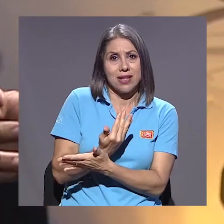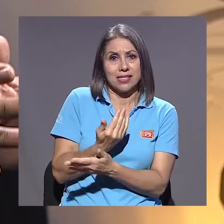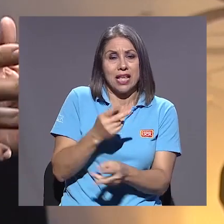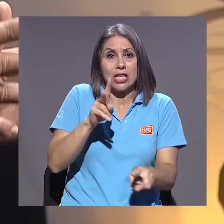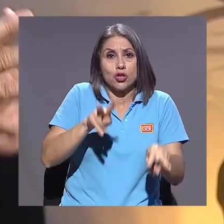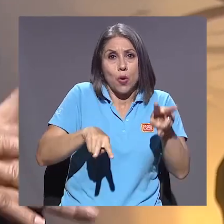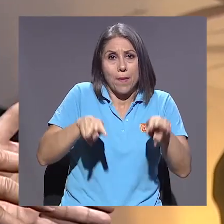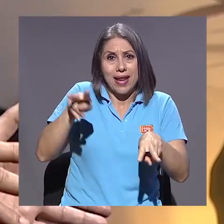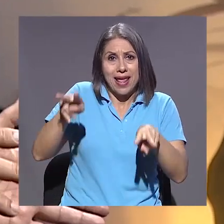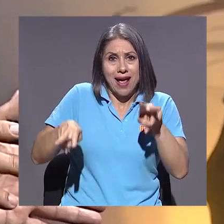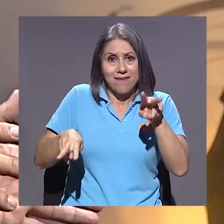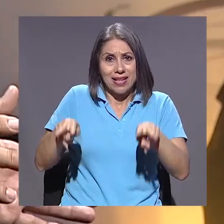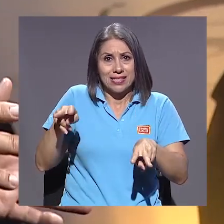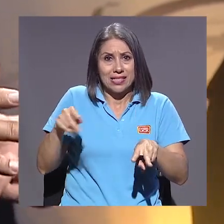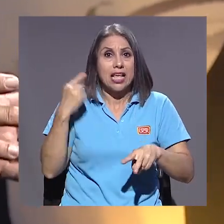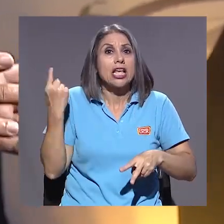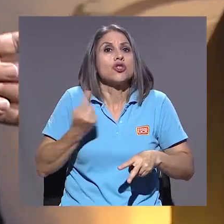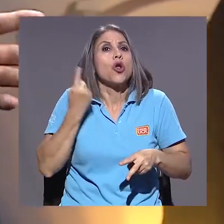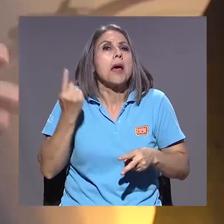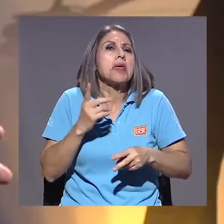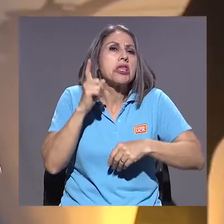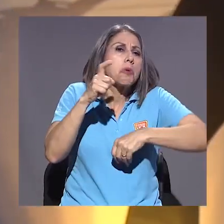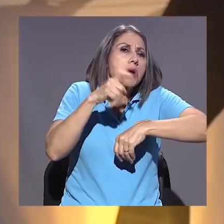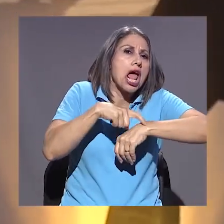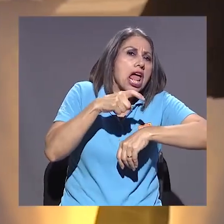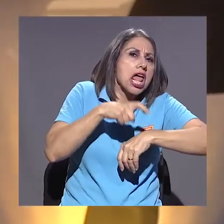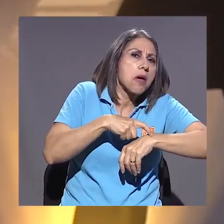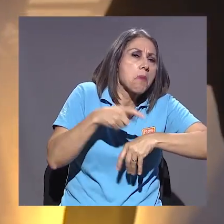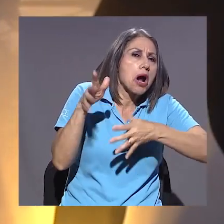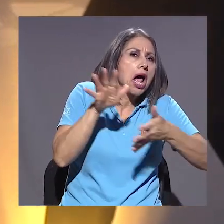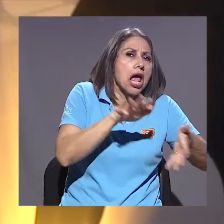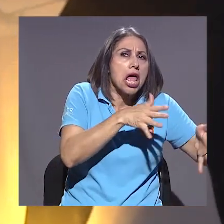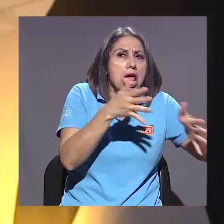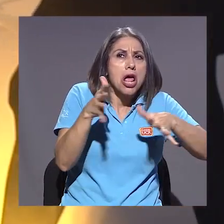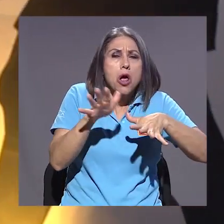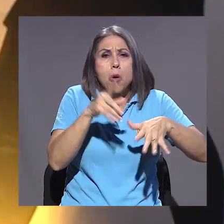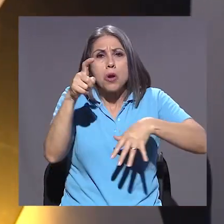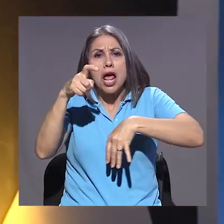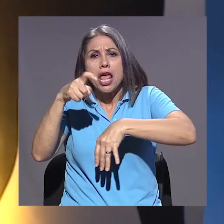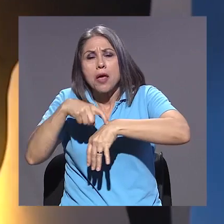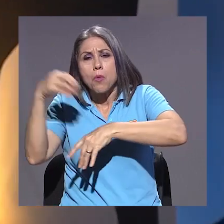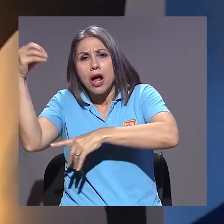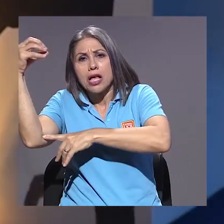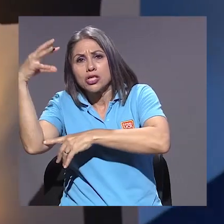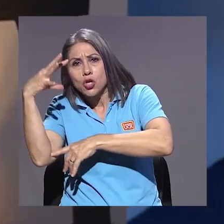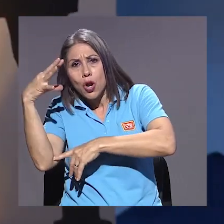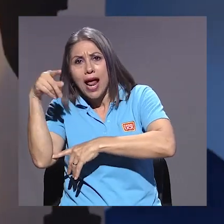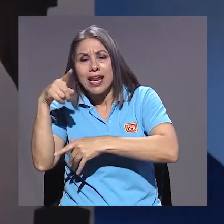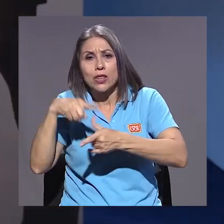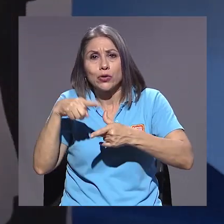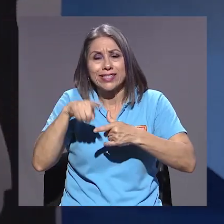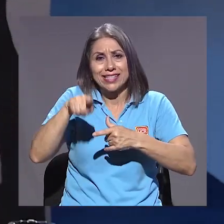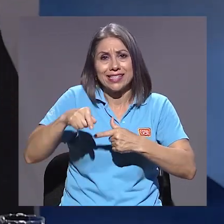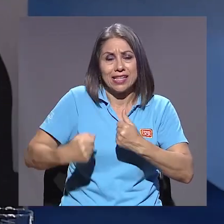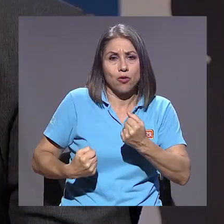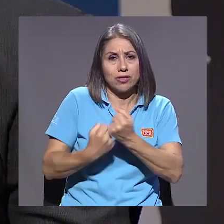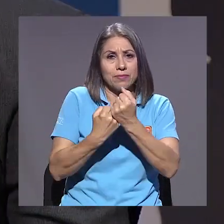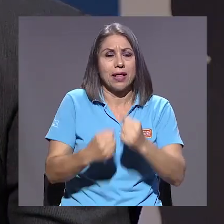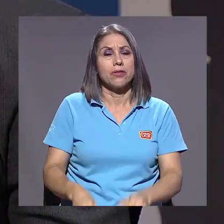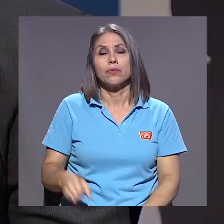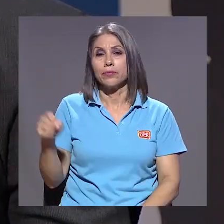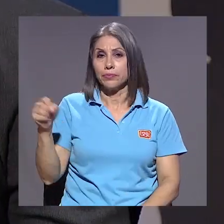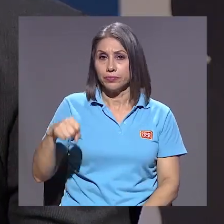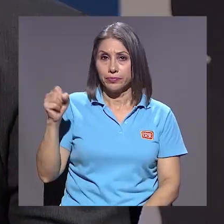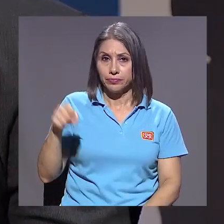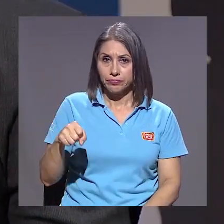solamente están eólica en una época del año, solar en una época del día, necesita, digamos, un respaldo. Sí, ahí lo